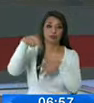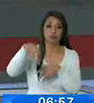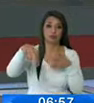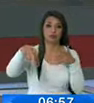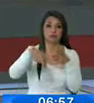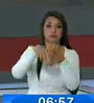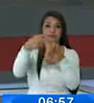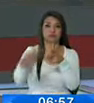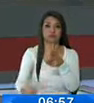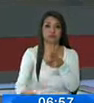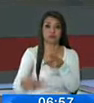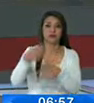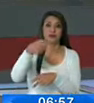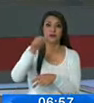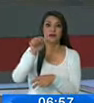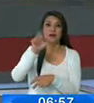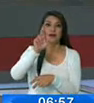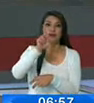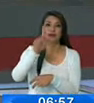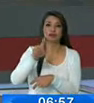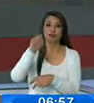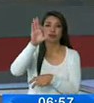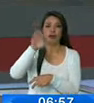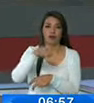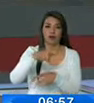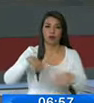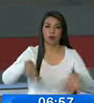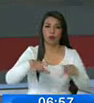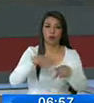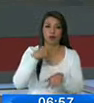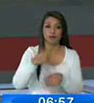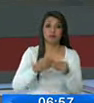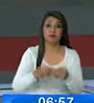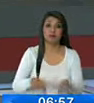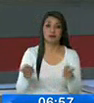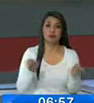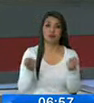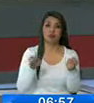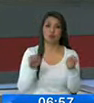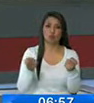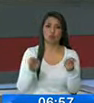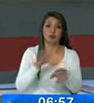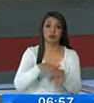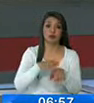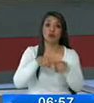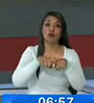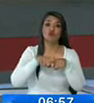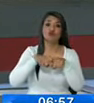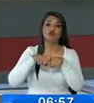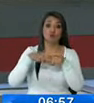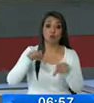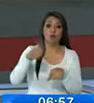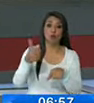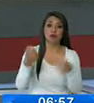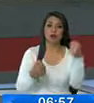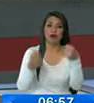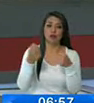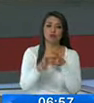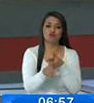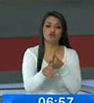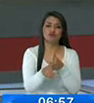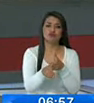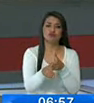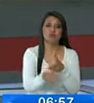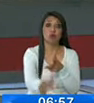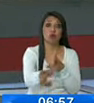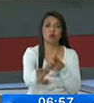allá en la ciudadela La Garzota habría perdido pista porque la soga del vehículo que lo remolcaba se rompió. La acompañante del conductor del